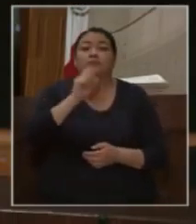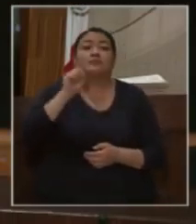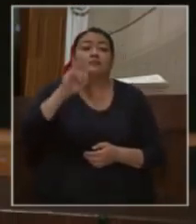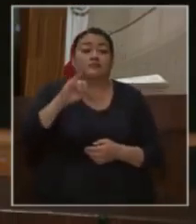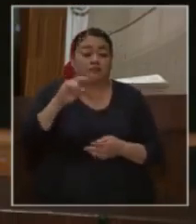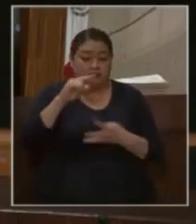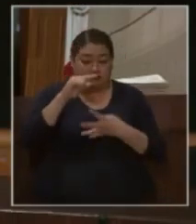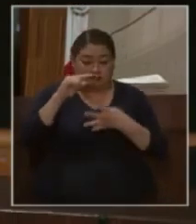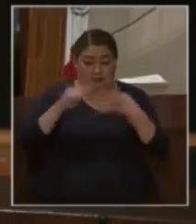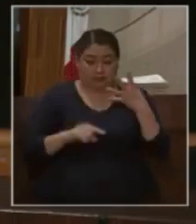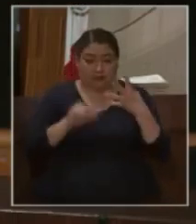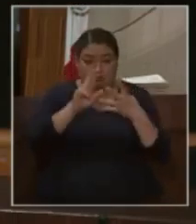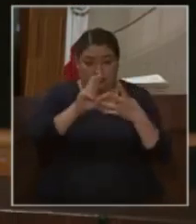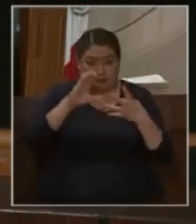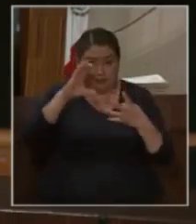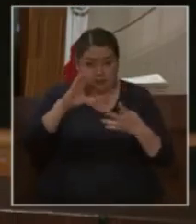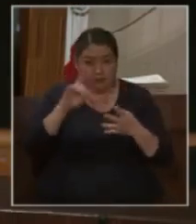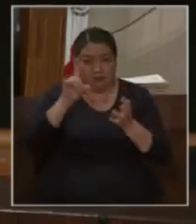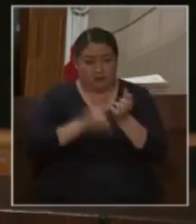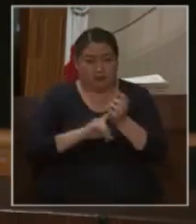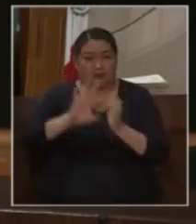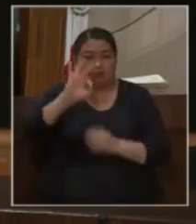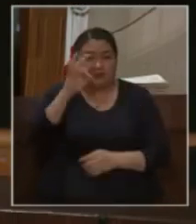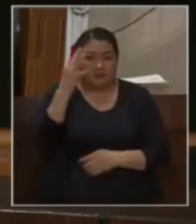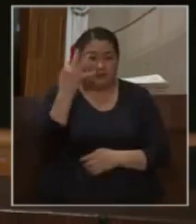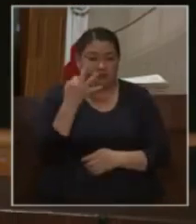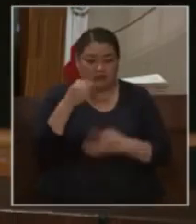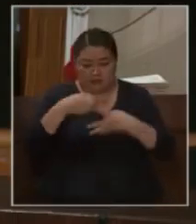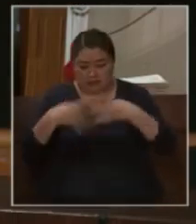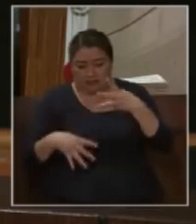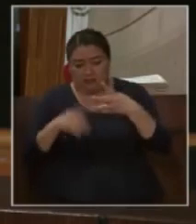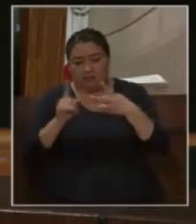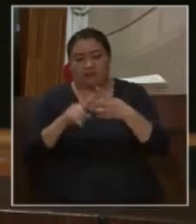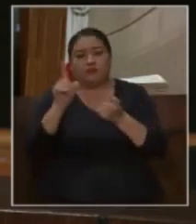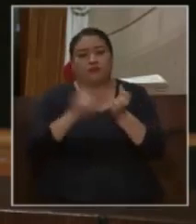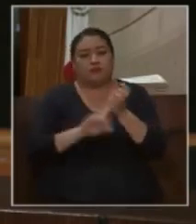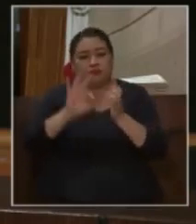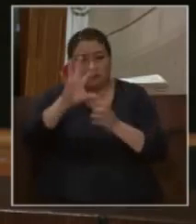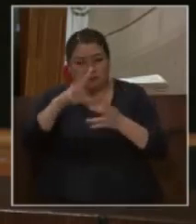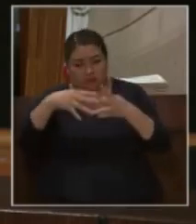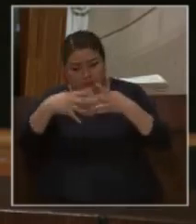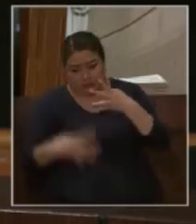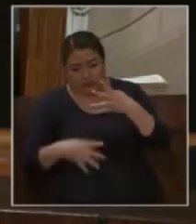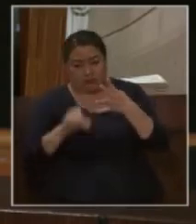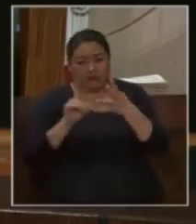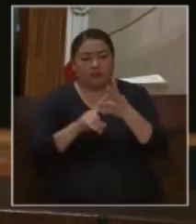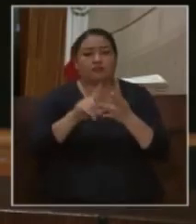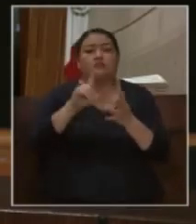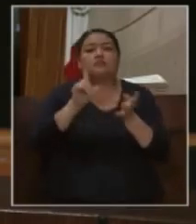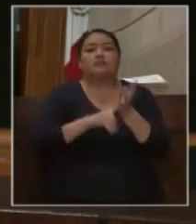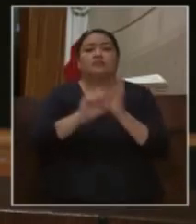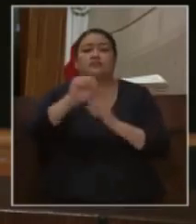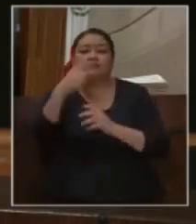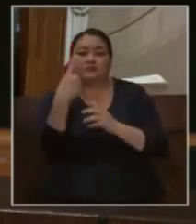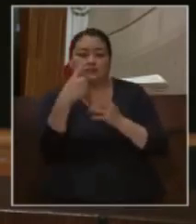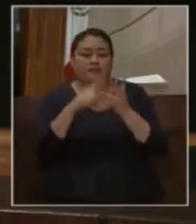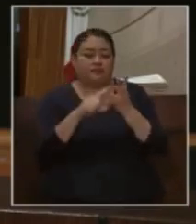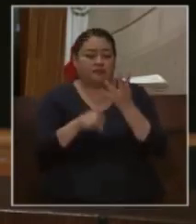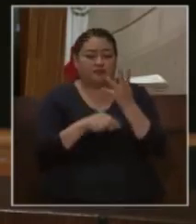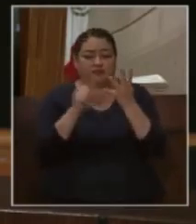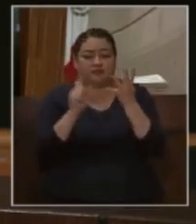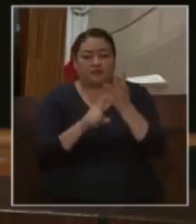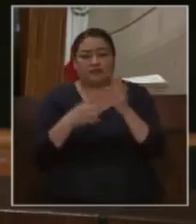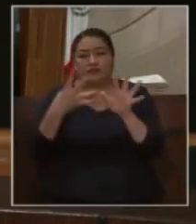favor de los recursos de reconsideración 1043 y acumulado, 1045 y acumulado, 1061